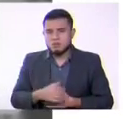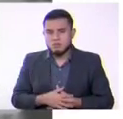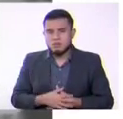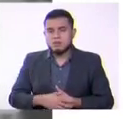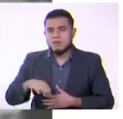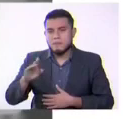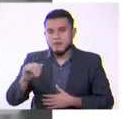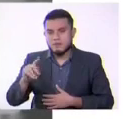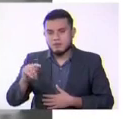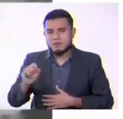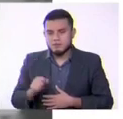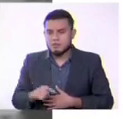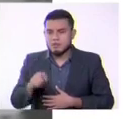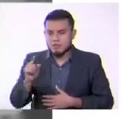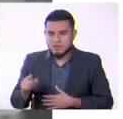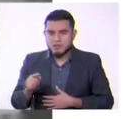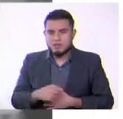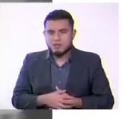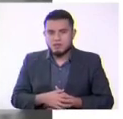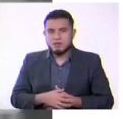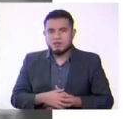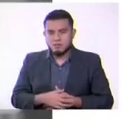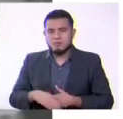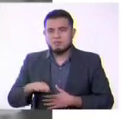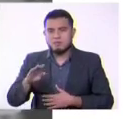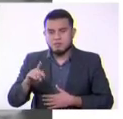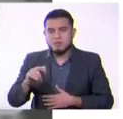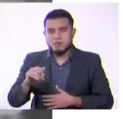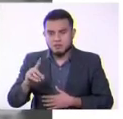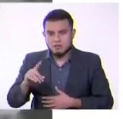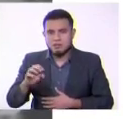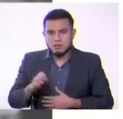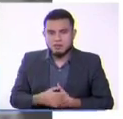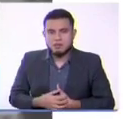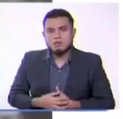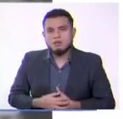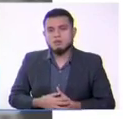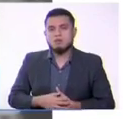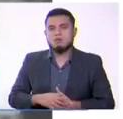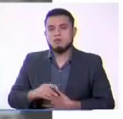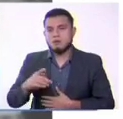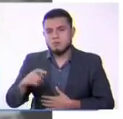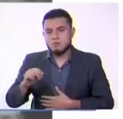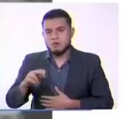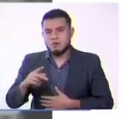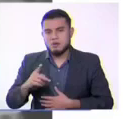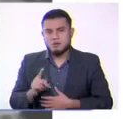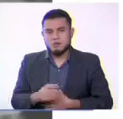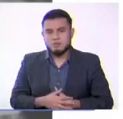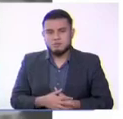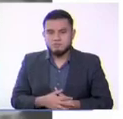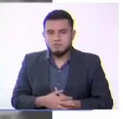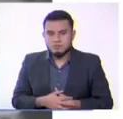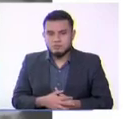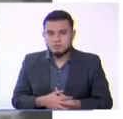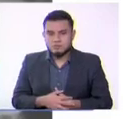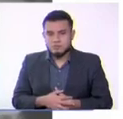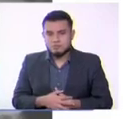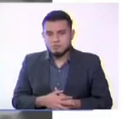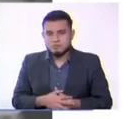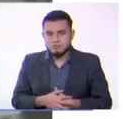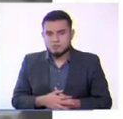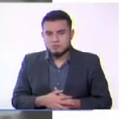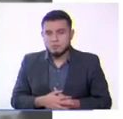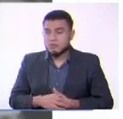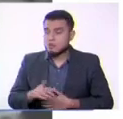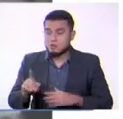Venice. ¿Ha estado en Glendale? En Glendale. En Ocean Park. ¿Ha estado en Santa Monica? Le digo que eso no